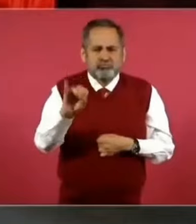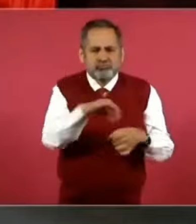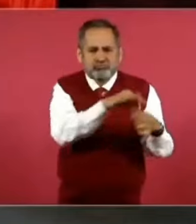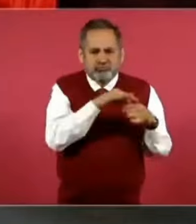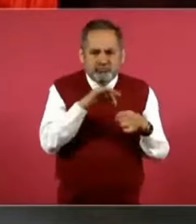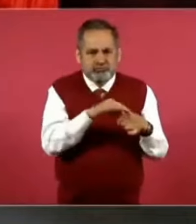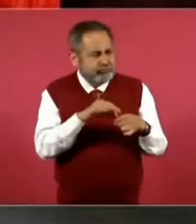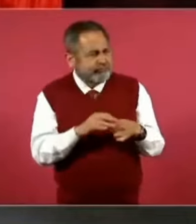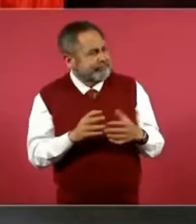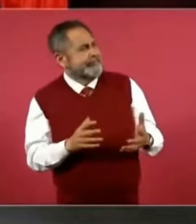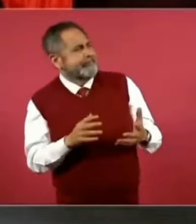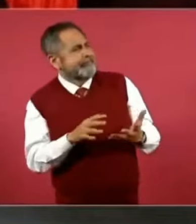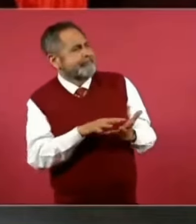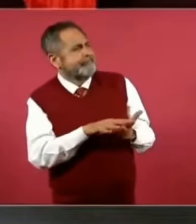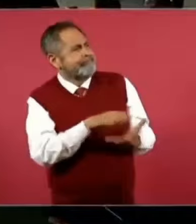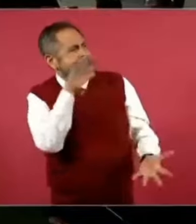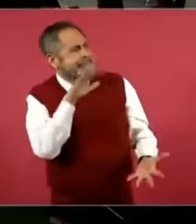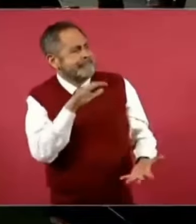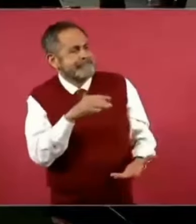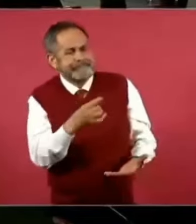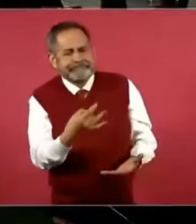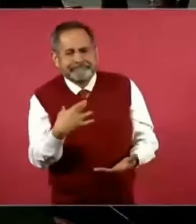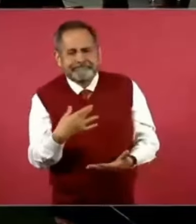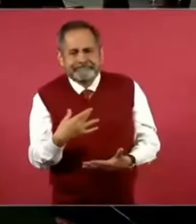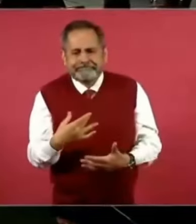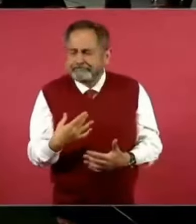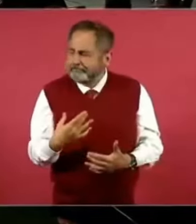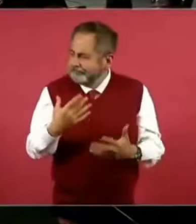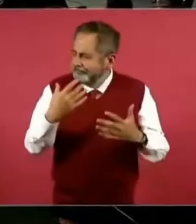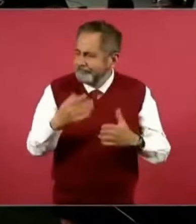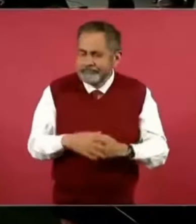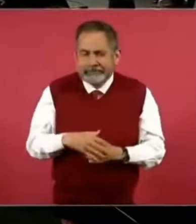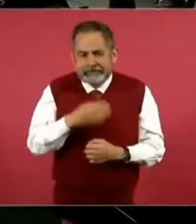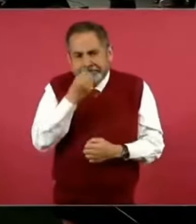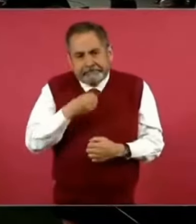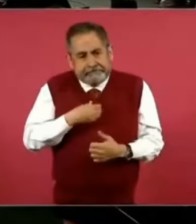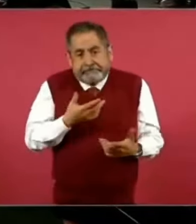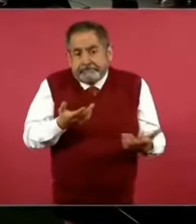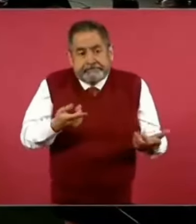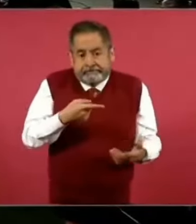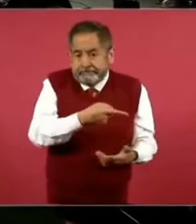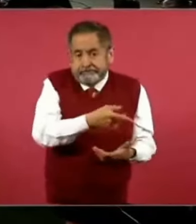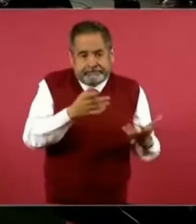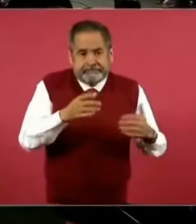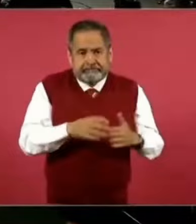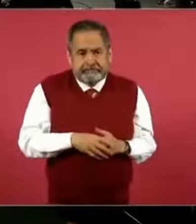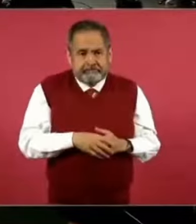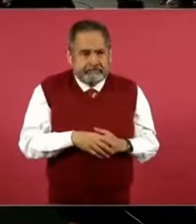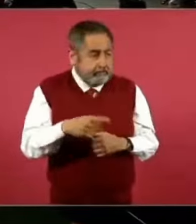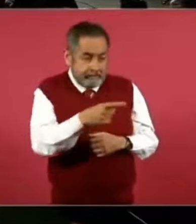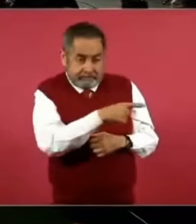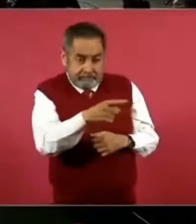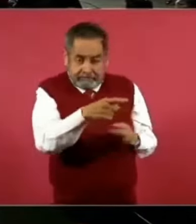y este y ahí sí eh eran